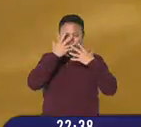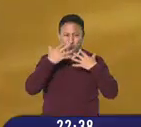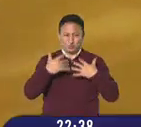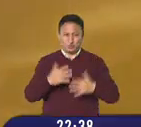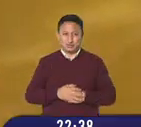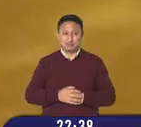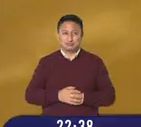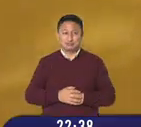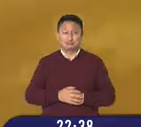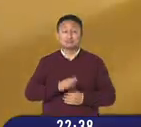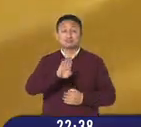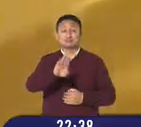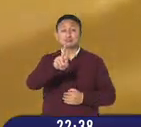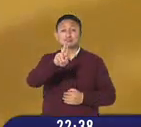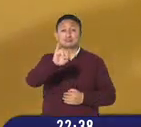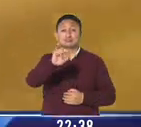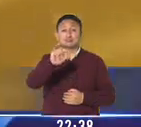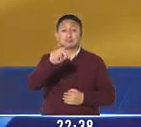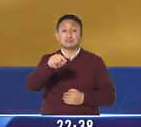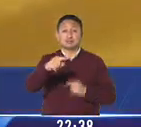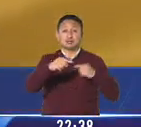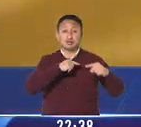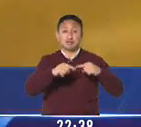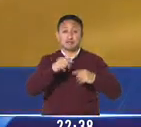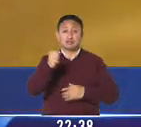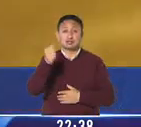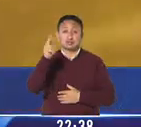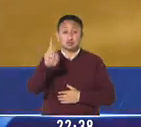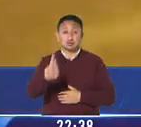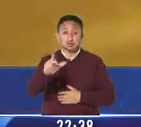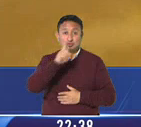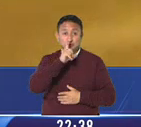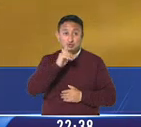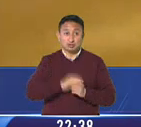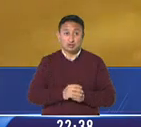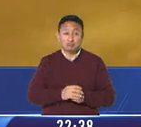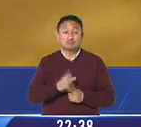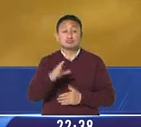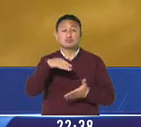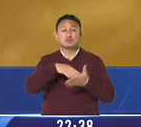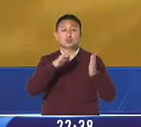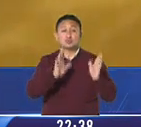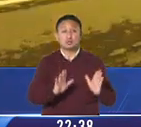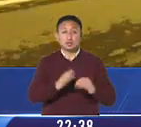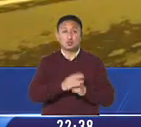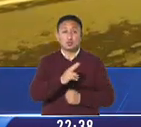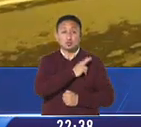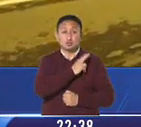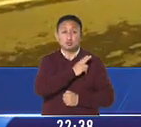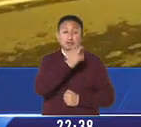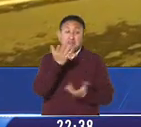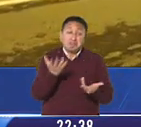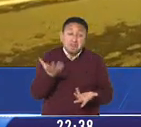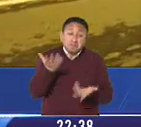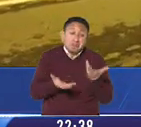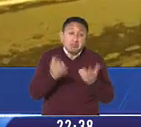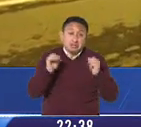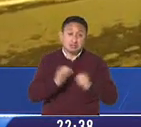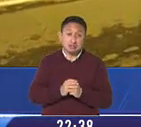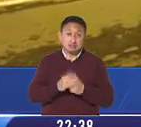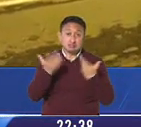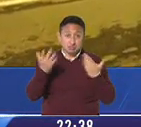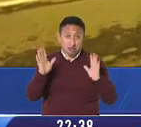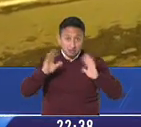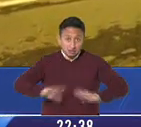Según señala Brian Bacuy, jefe del circuito sur La Tacunga, al parecer se trataba de un estudiante que aparentemente, luego de finalizar su